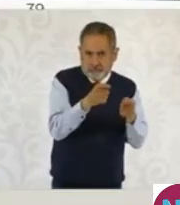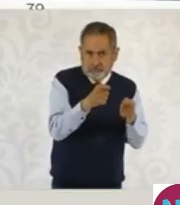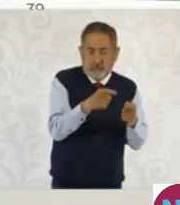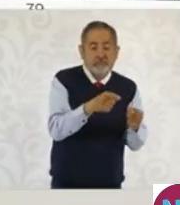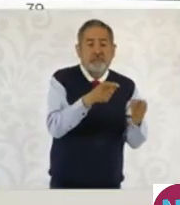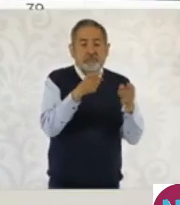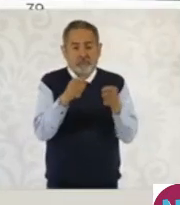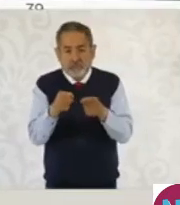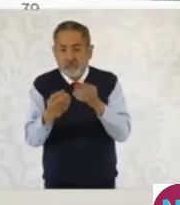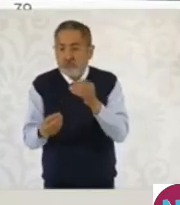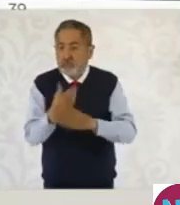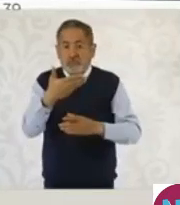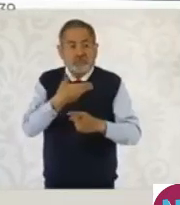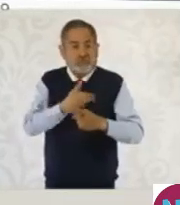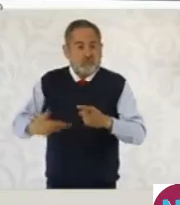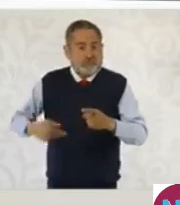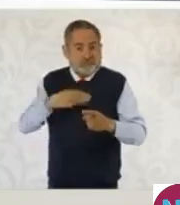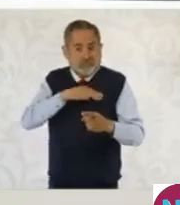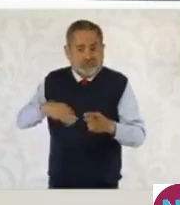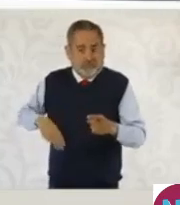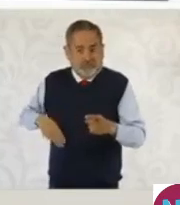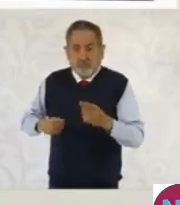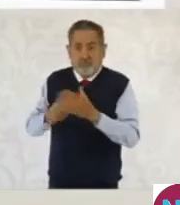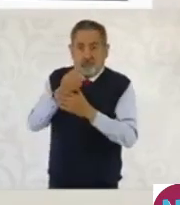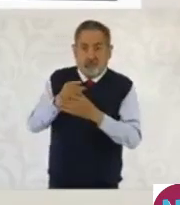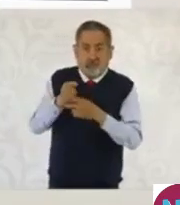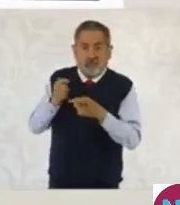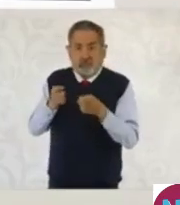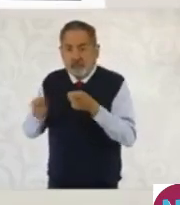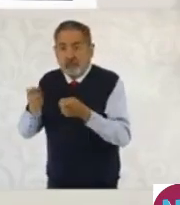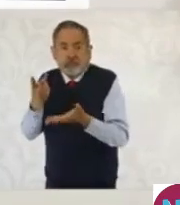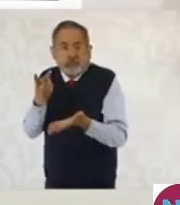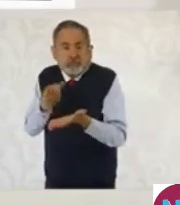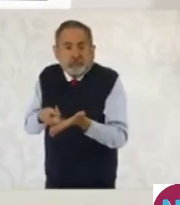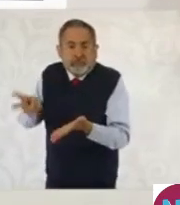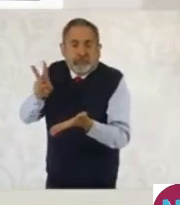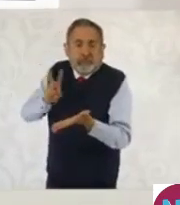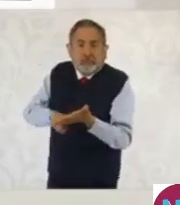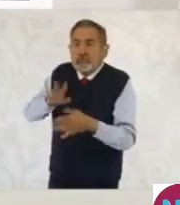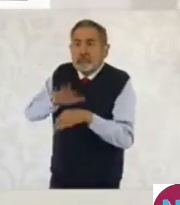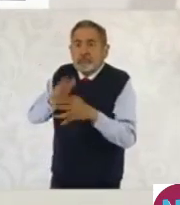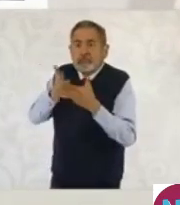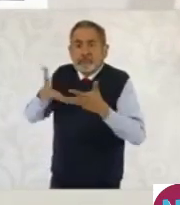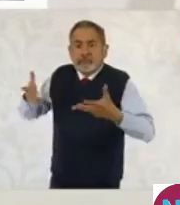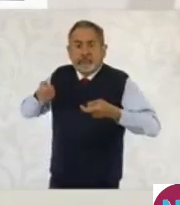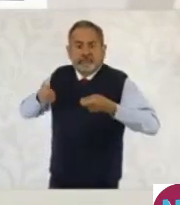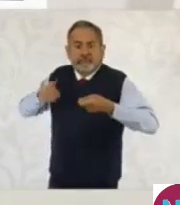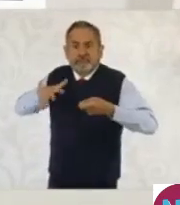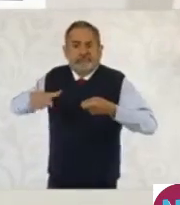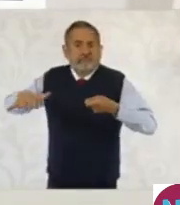de los nuevos presidentes municipales, pues se va a gobernar el doble de la población de Durango.